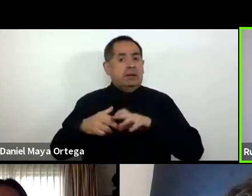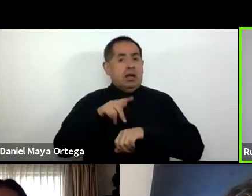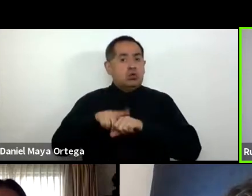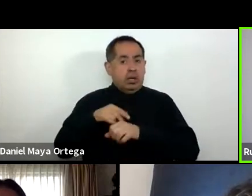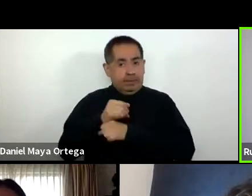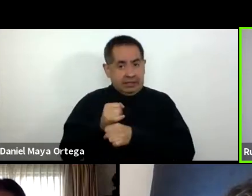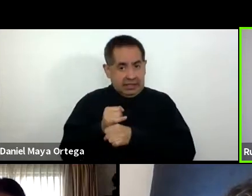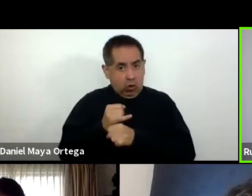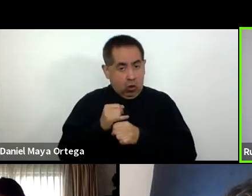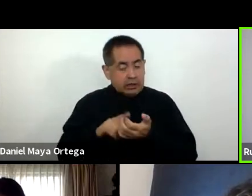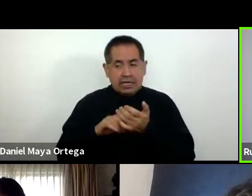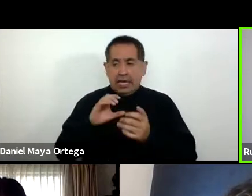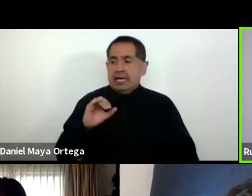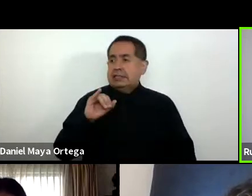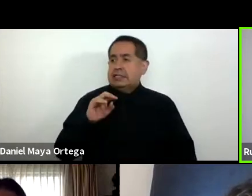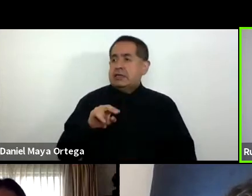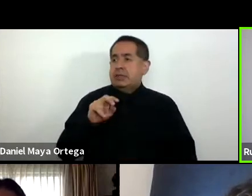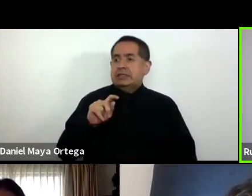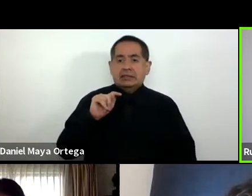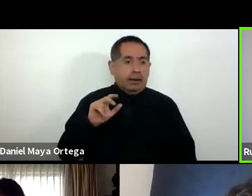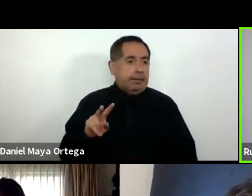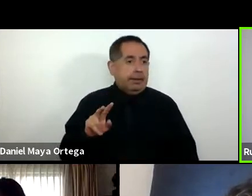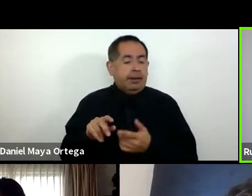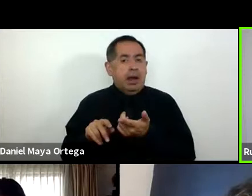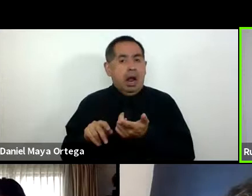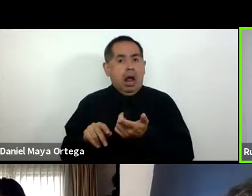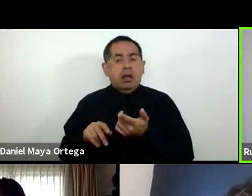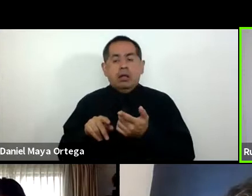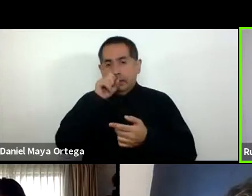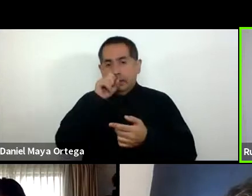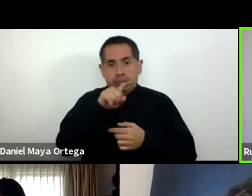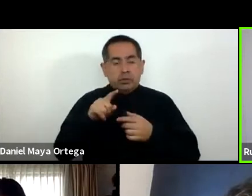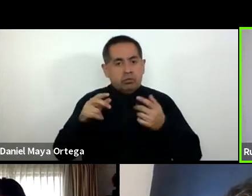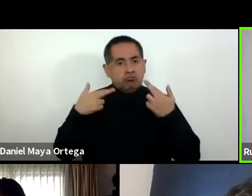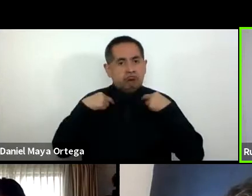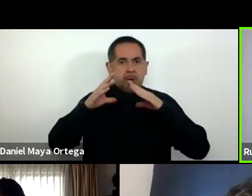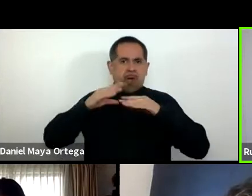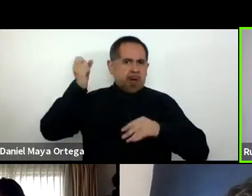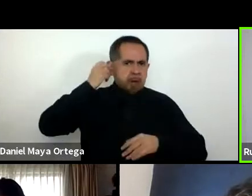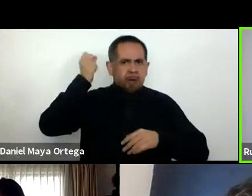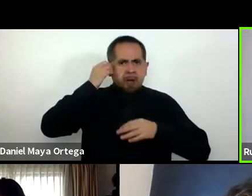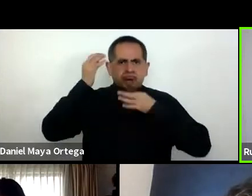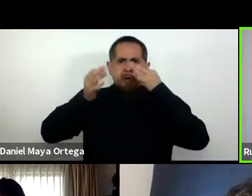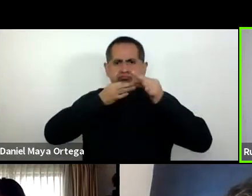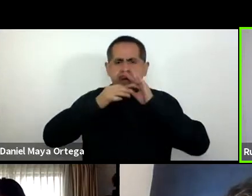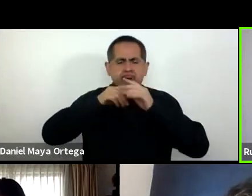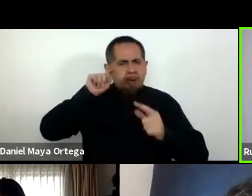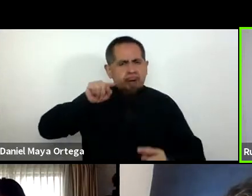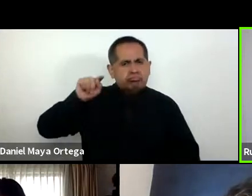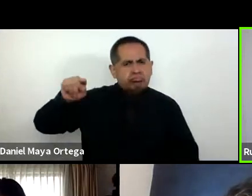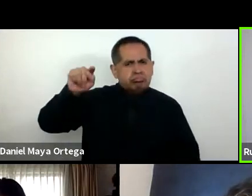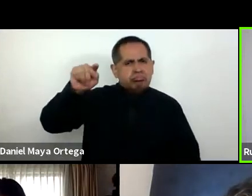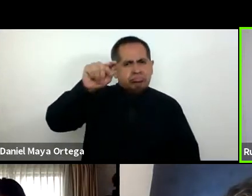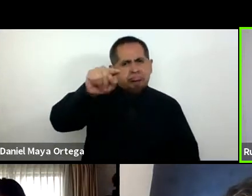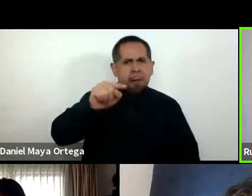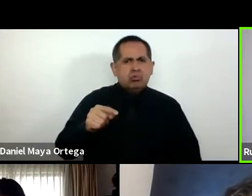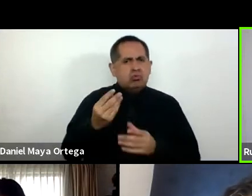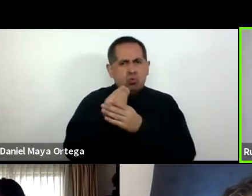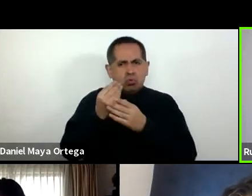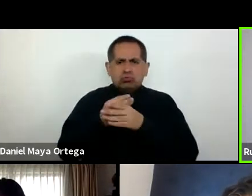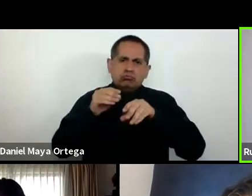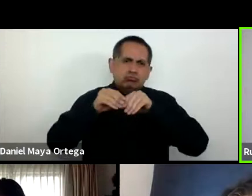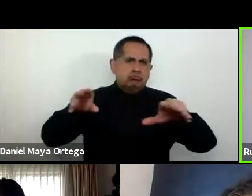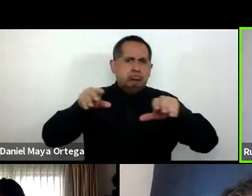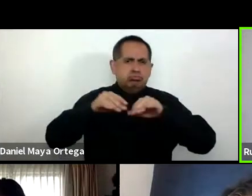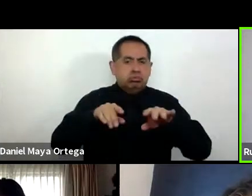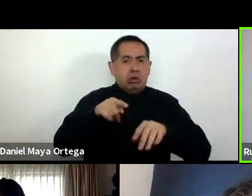Investigadores y como parte de su labor académica ha participado como ponente en diversos foros y seminarios. Asimismo, cuenta